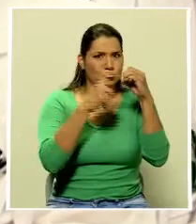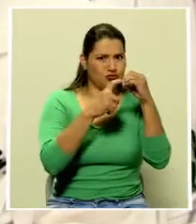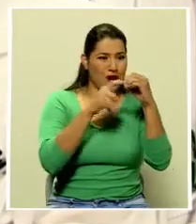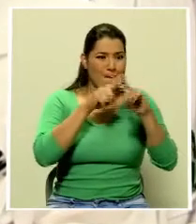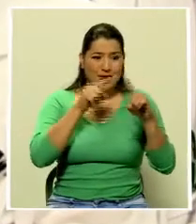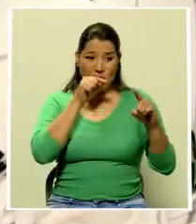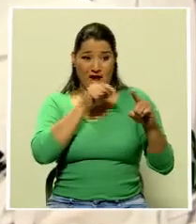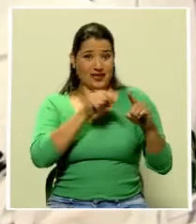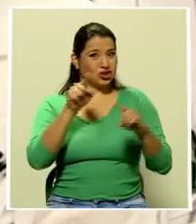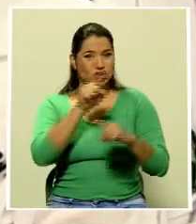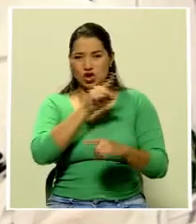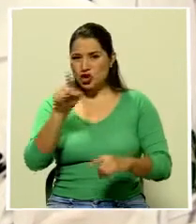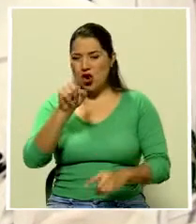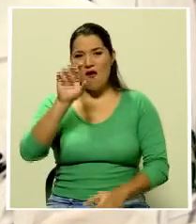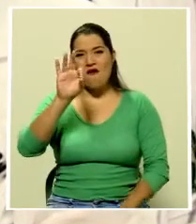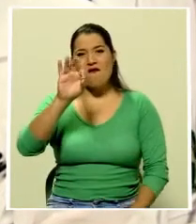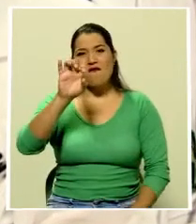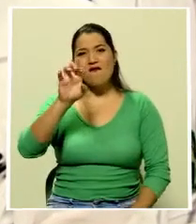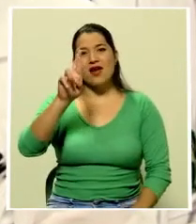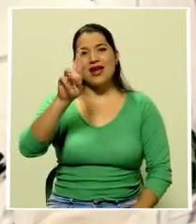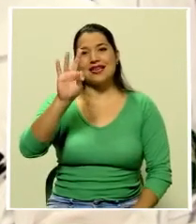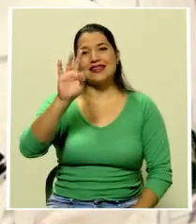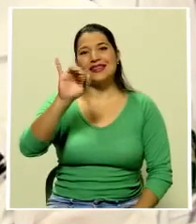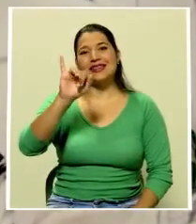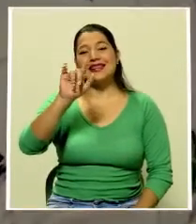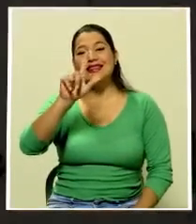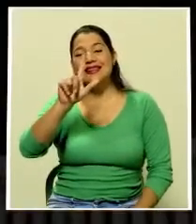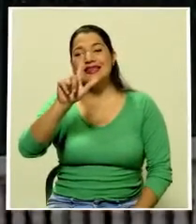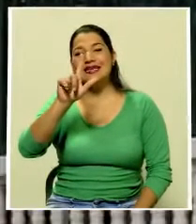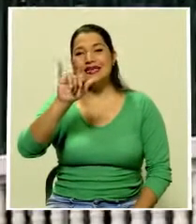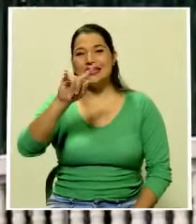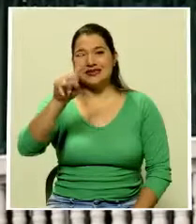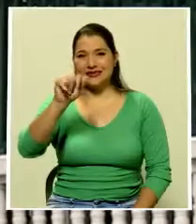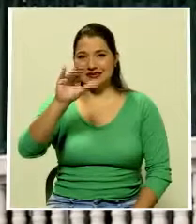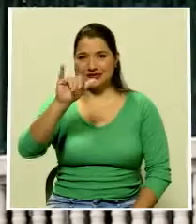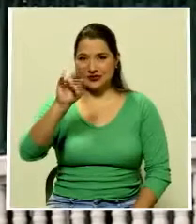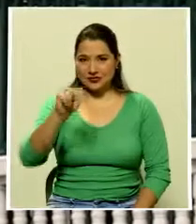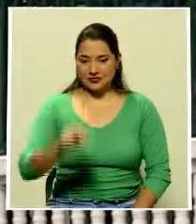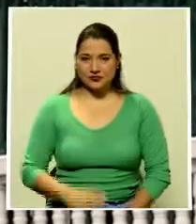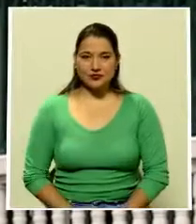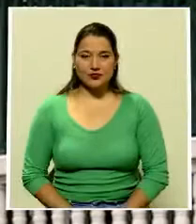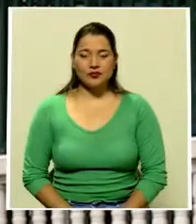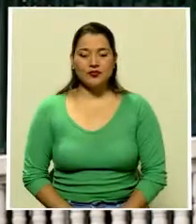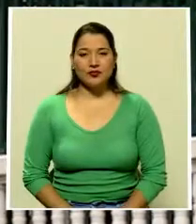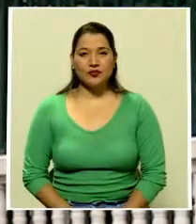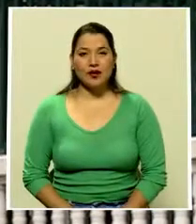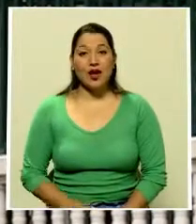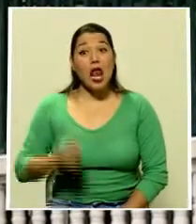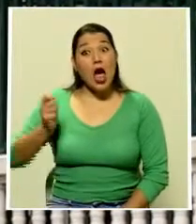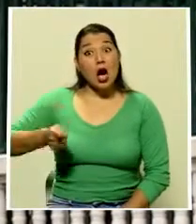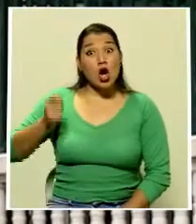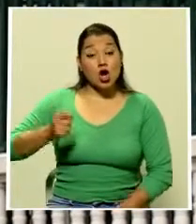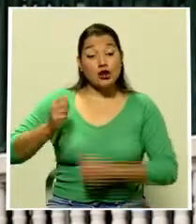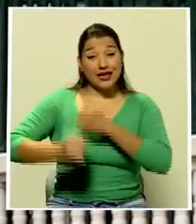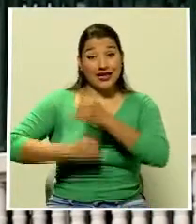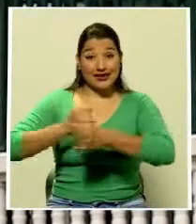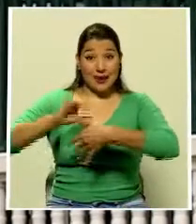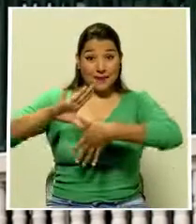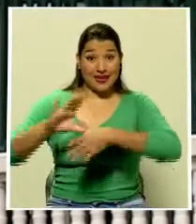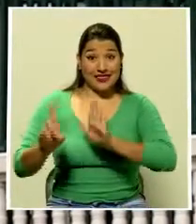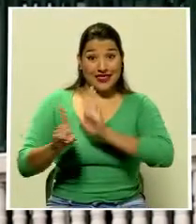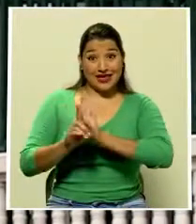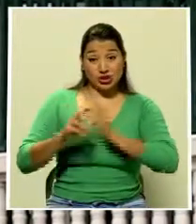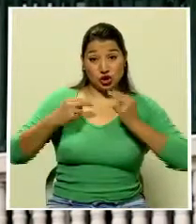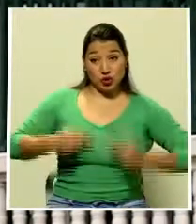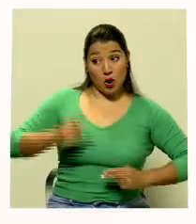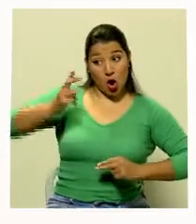fertilizado, sin el útero a dónde caer, no va para ningún lado. Pese a que la Corte Interamericana de Derechos Humanos obligó al